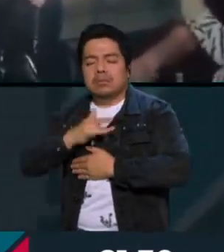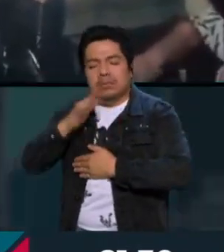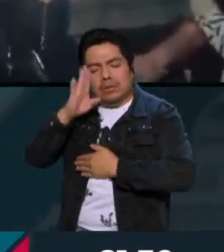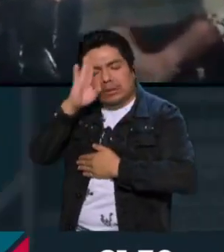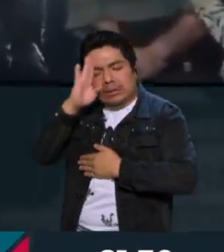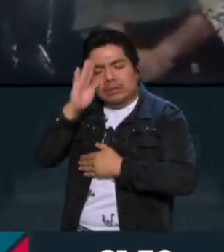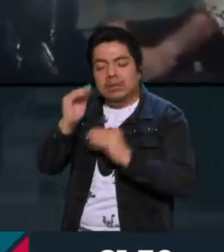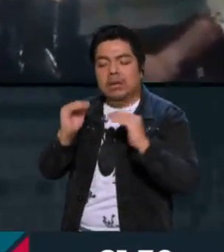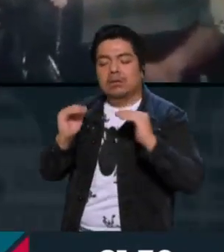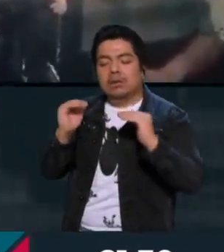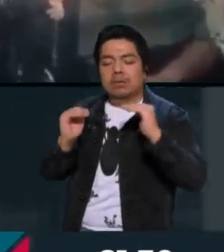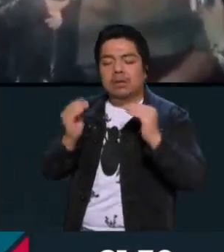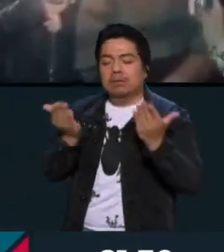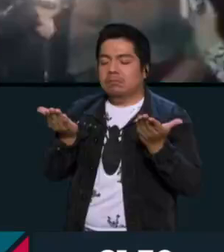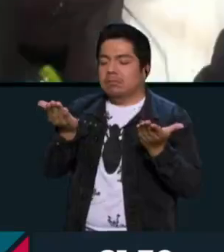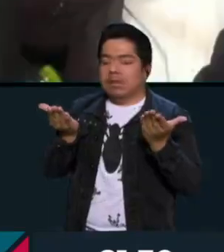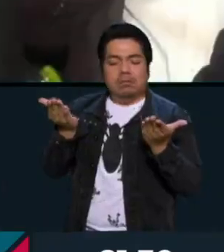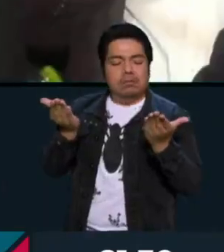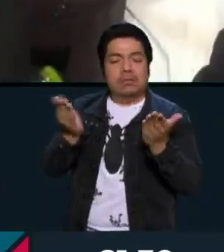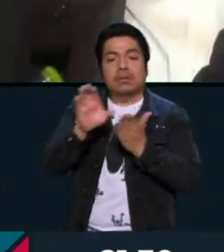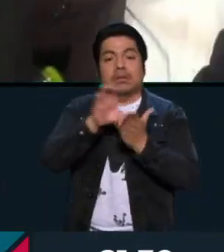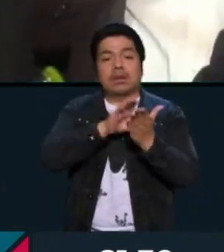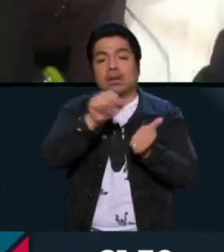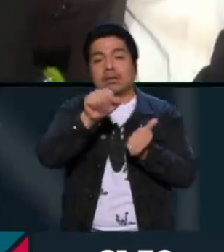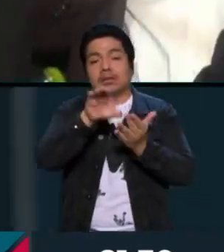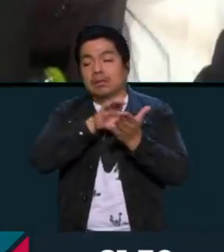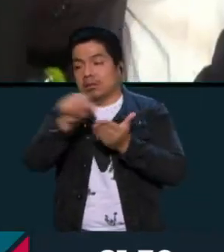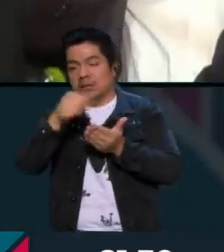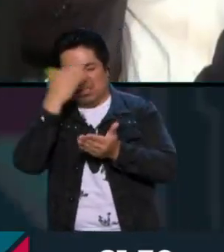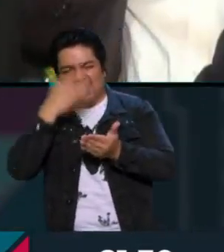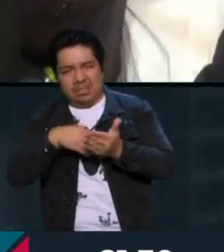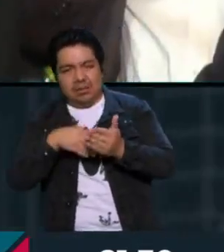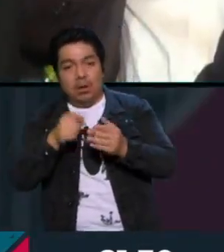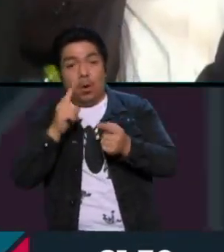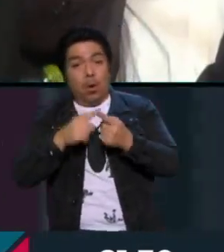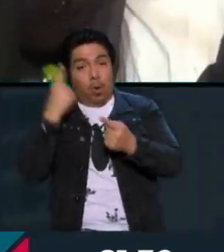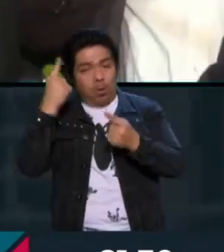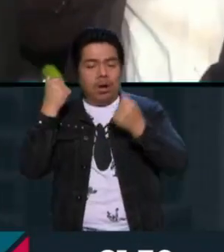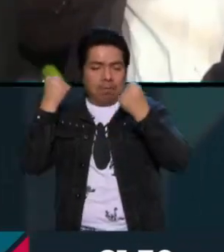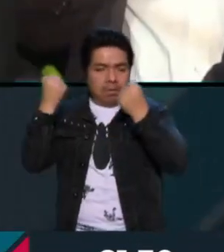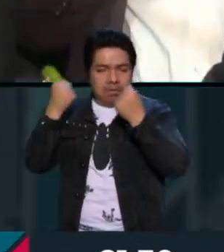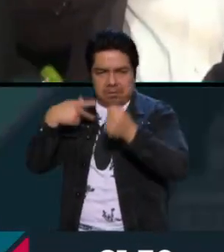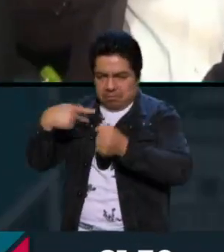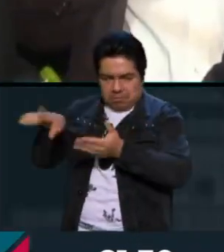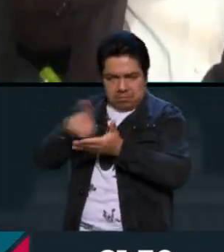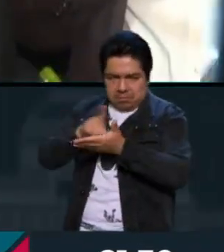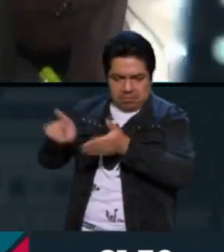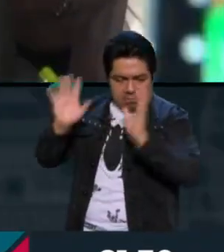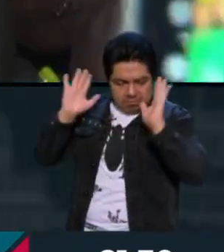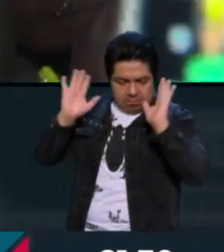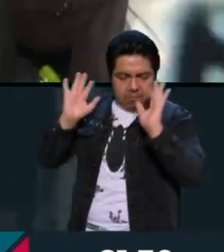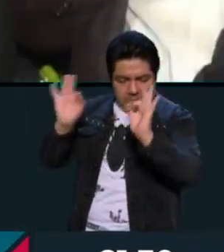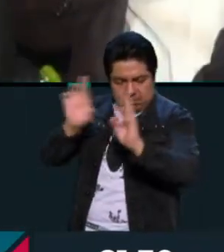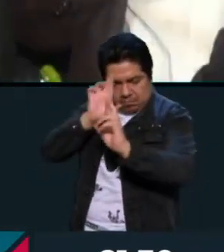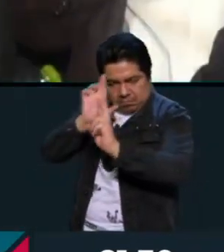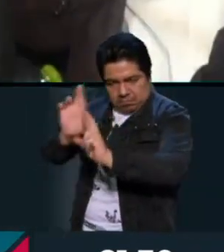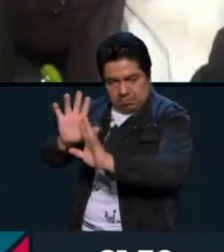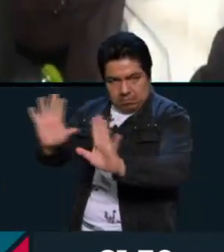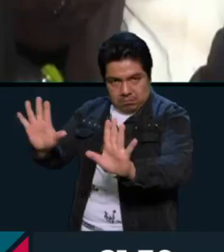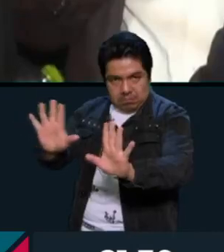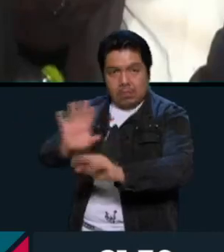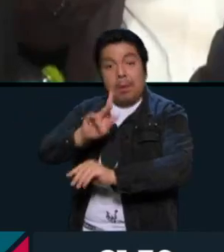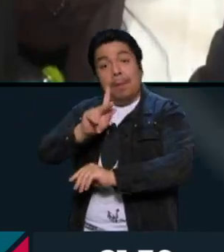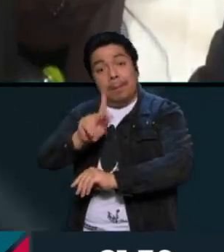hubieran balanceado los valores constitucionales, uno de protestar, porque claro que están en su legítimo derecho de protestar, y por